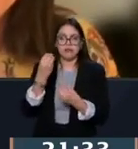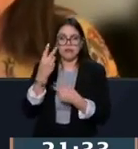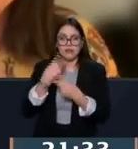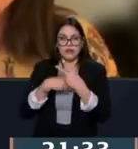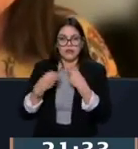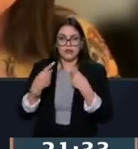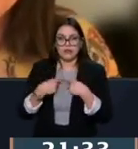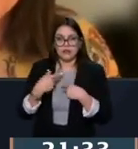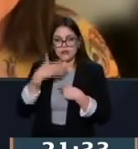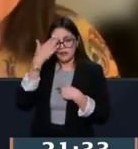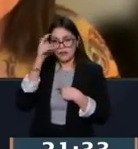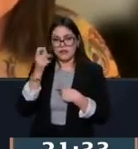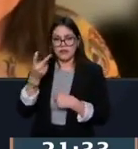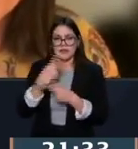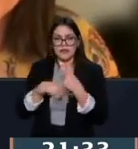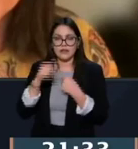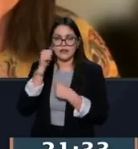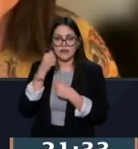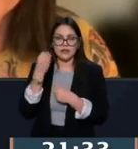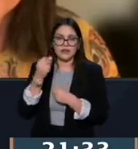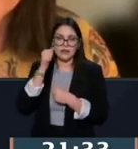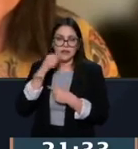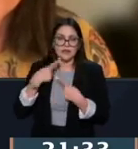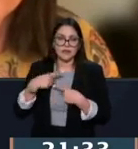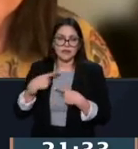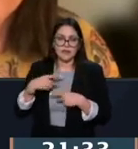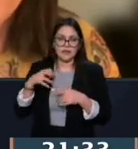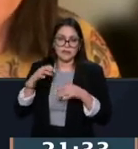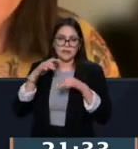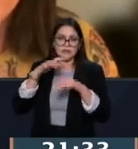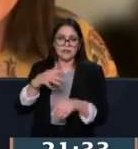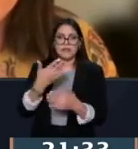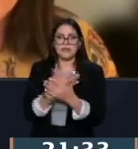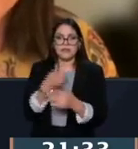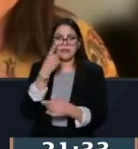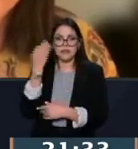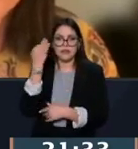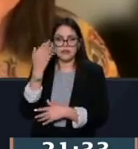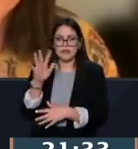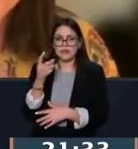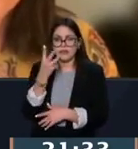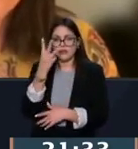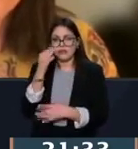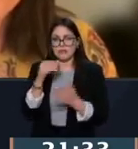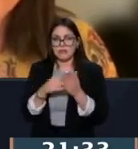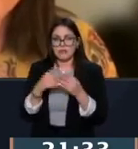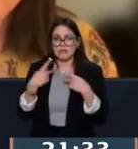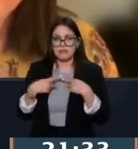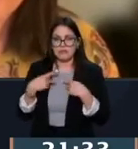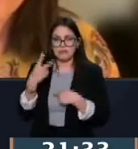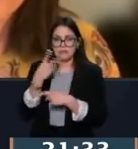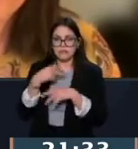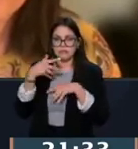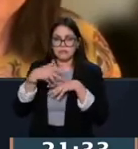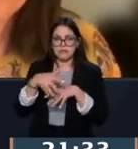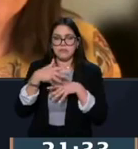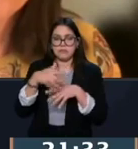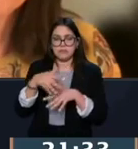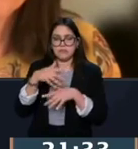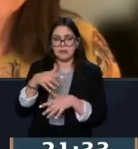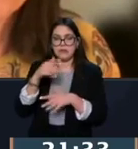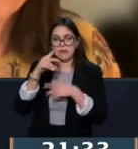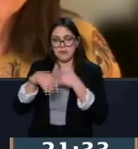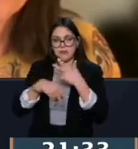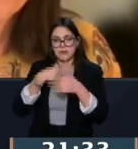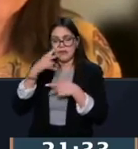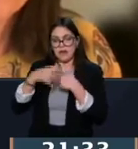que llegan los flujos todo el tiempo. En este momento se está hablando de una caravana de más o menos de 3,000 personas que llegarían a la